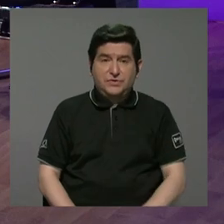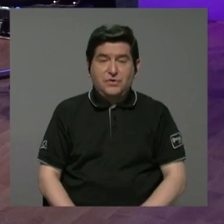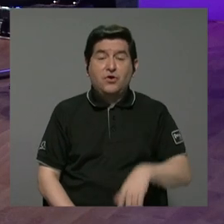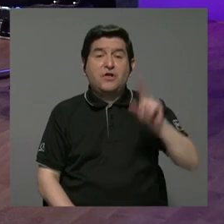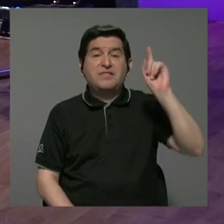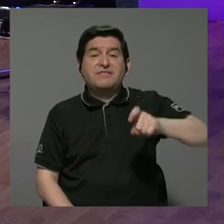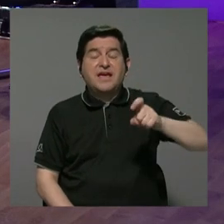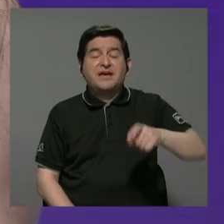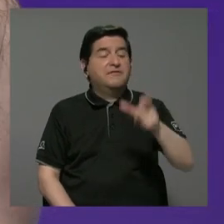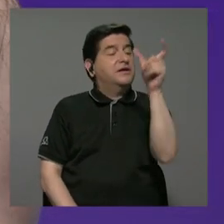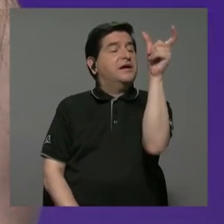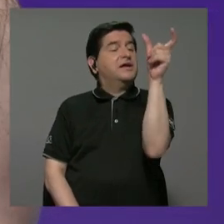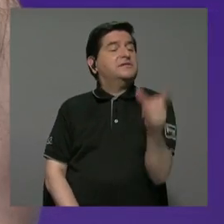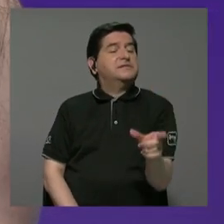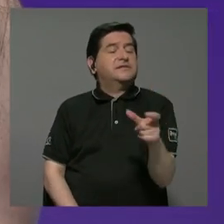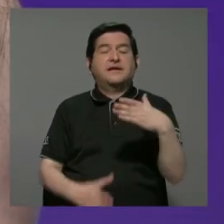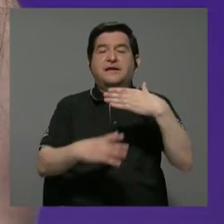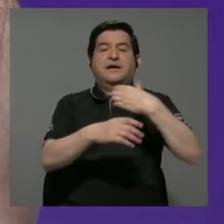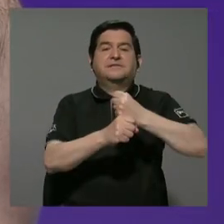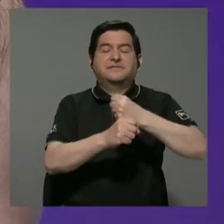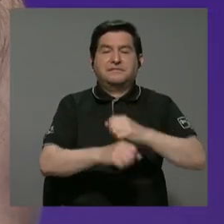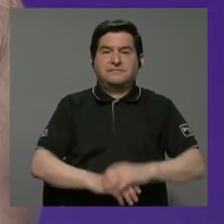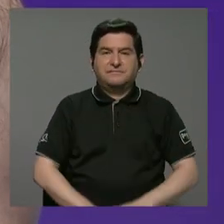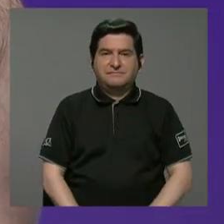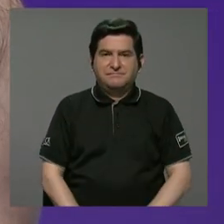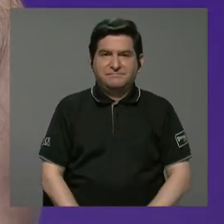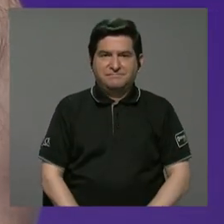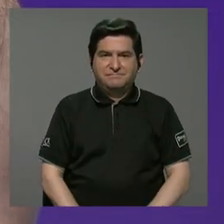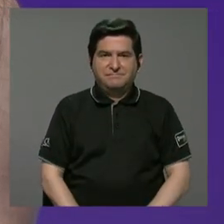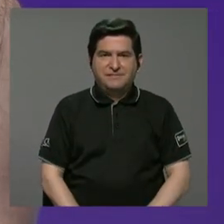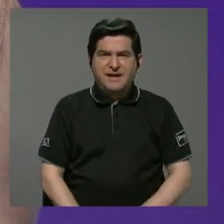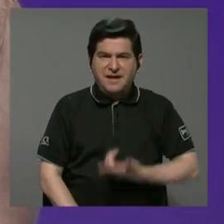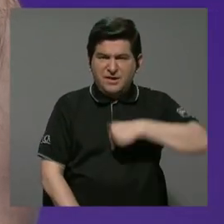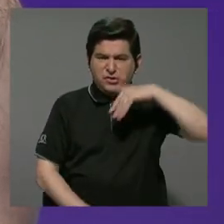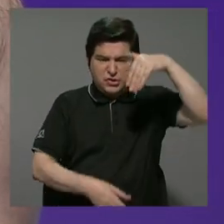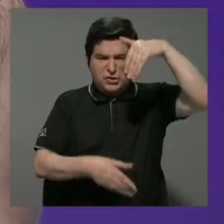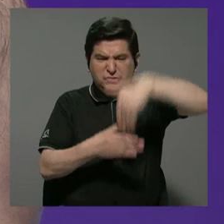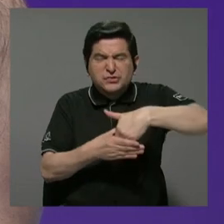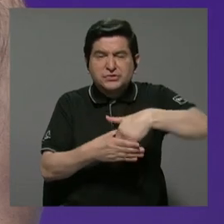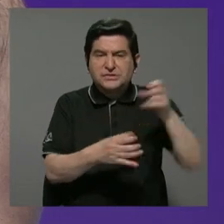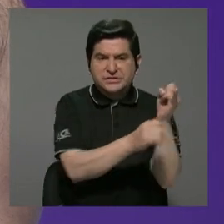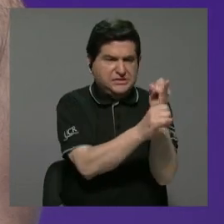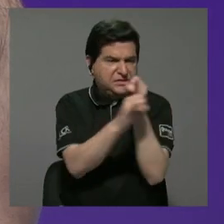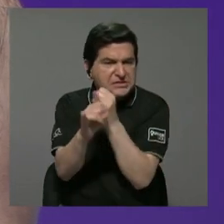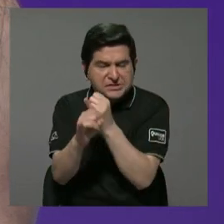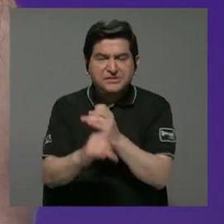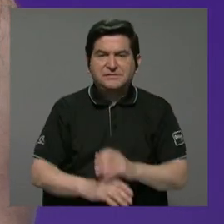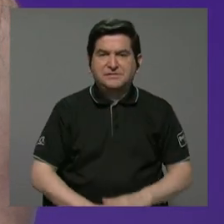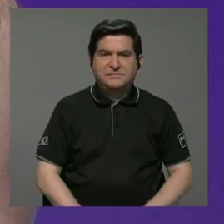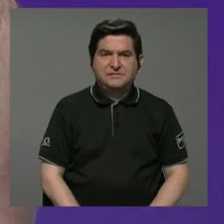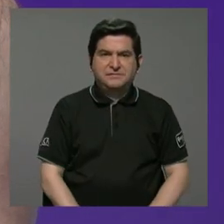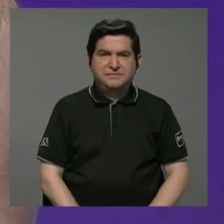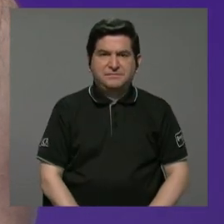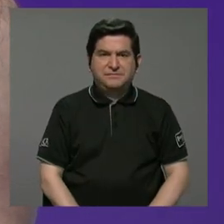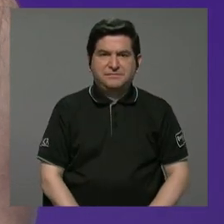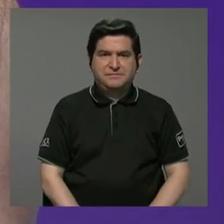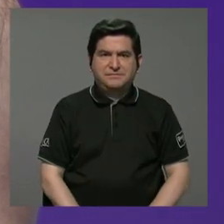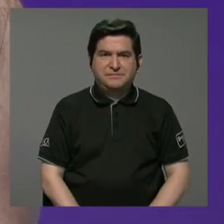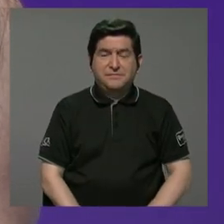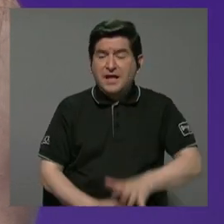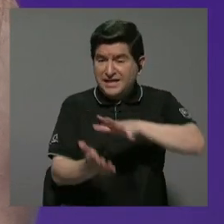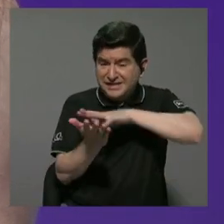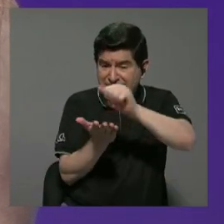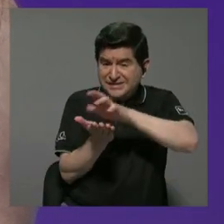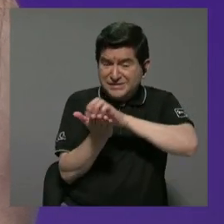ser lo que se hace. Entonces estamos interviniendo instituciones, se están